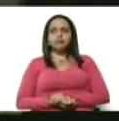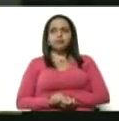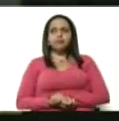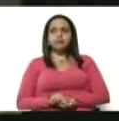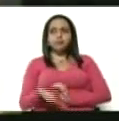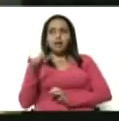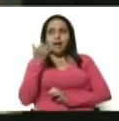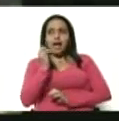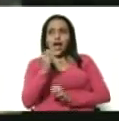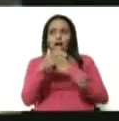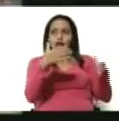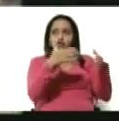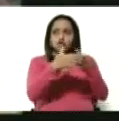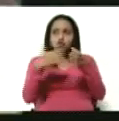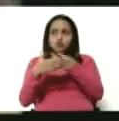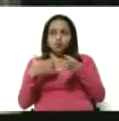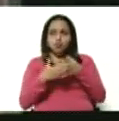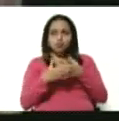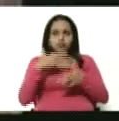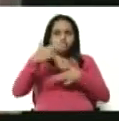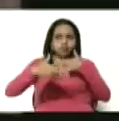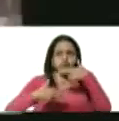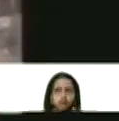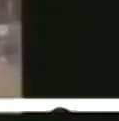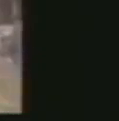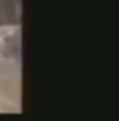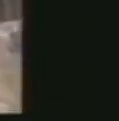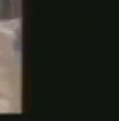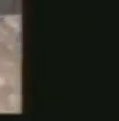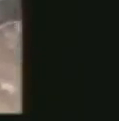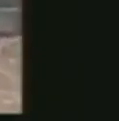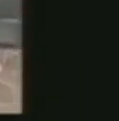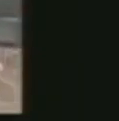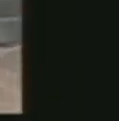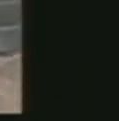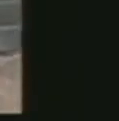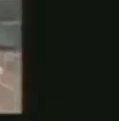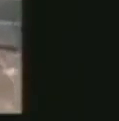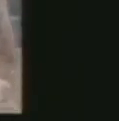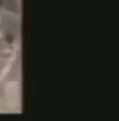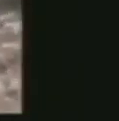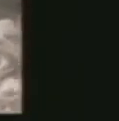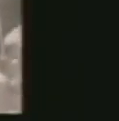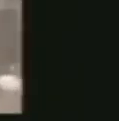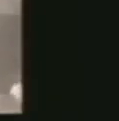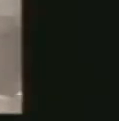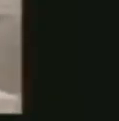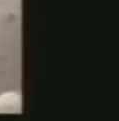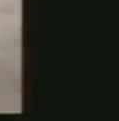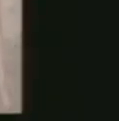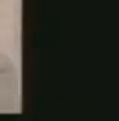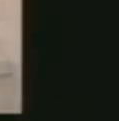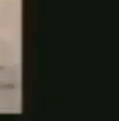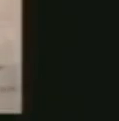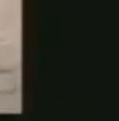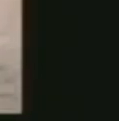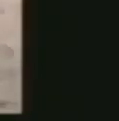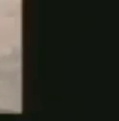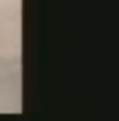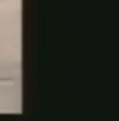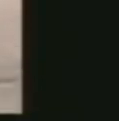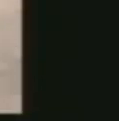Habían los grupos criminales, habían hecho una especie de teleférico binacional